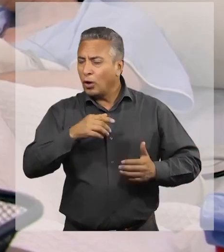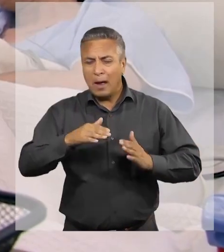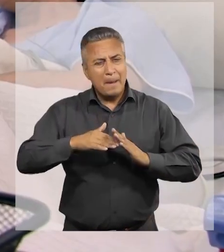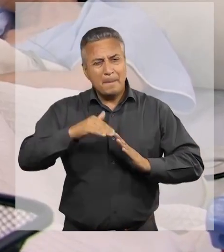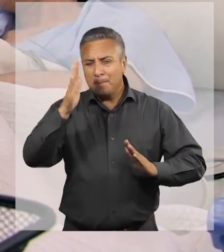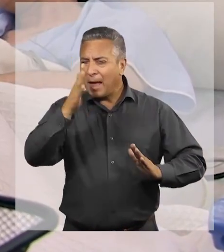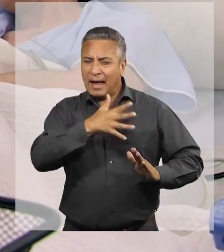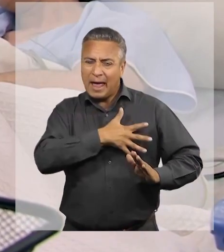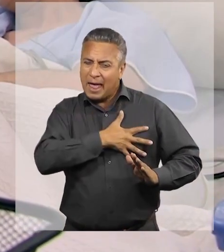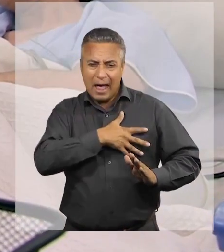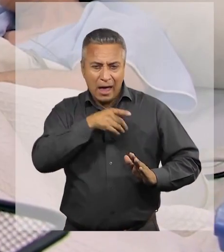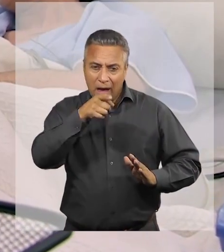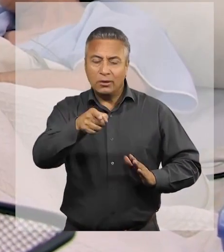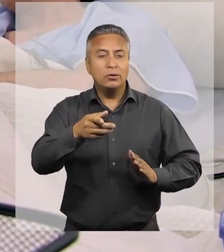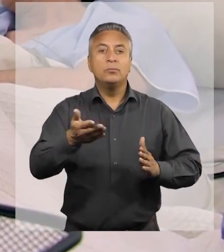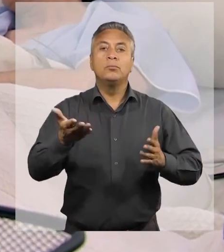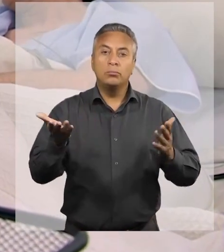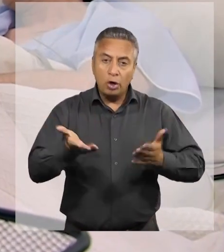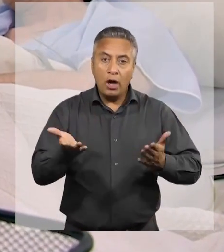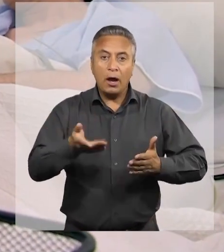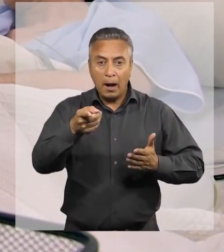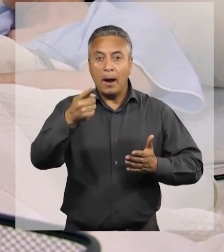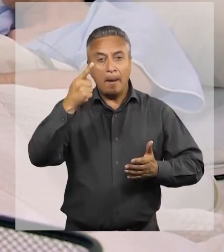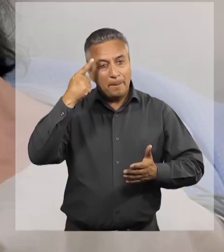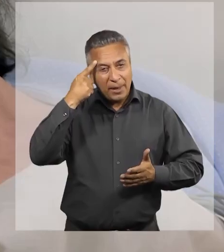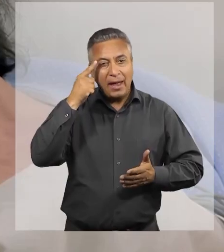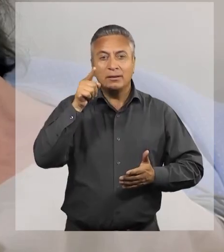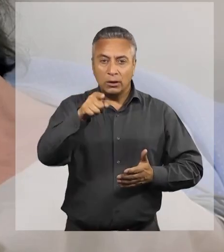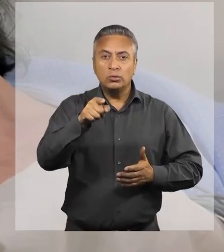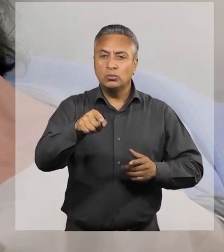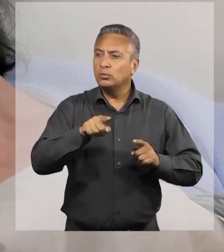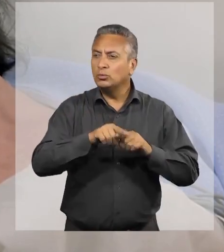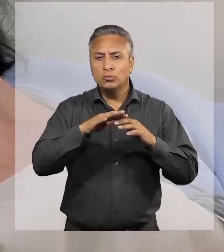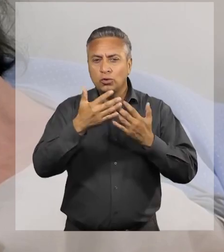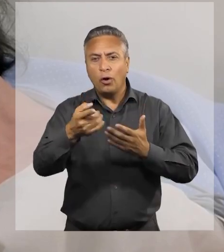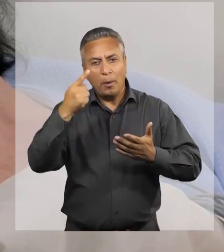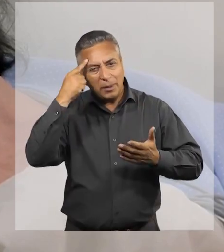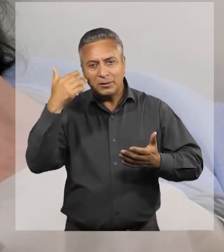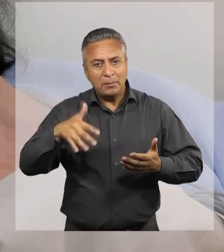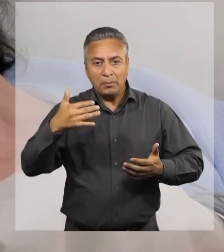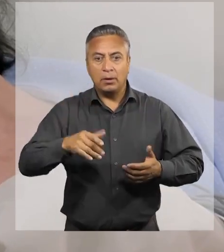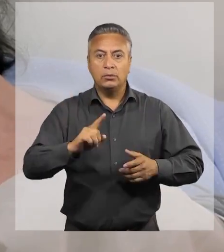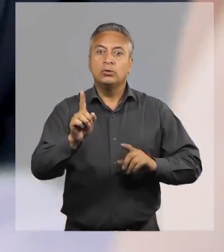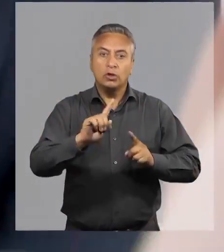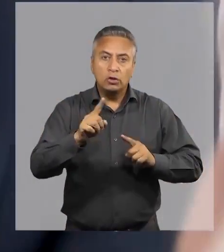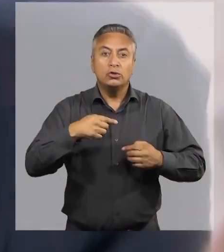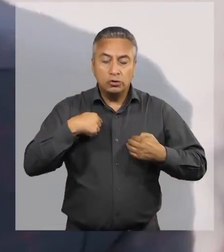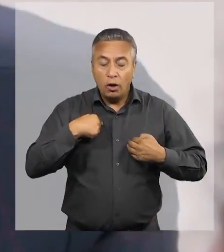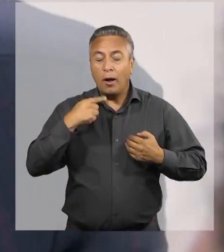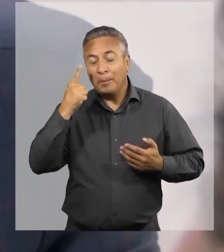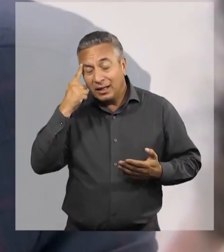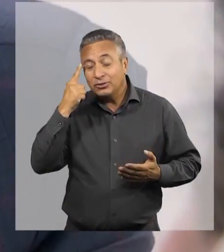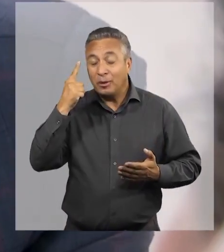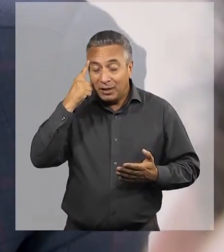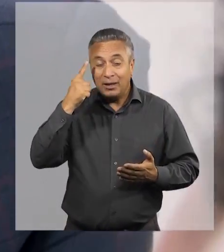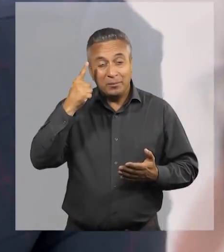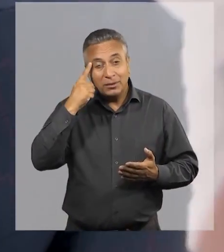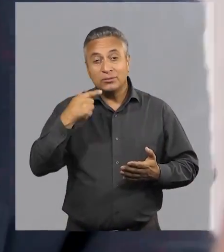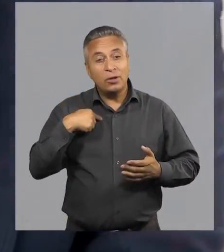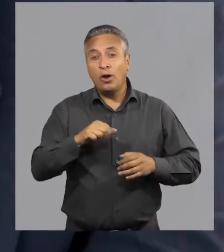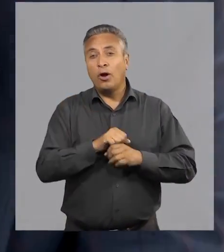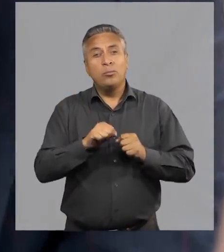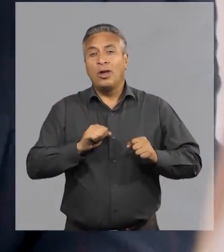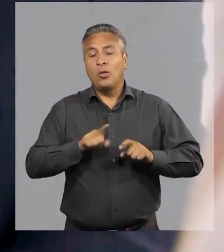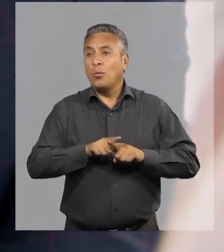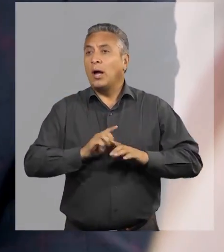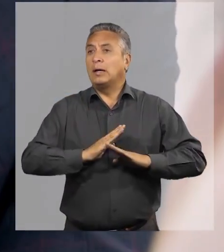Eres lo que yo más quiero, tesorito. ¿Por qué piensa toda esa tontería? Bueno, lo pienso, mamá,